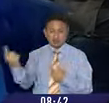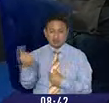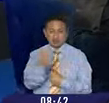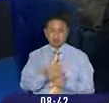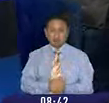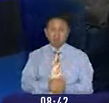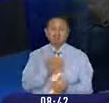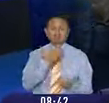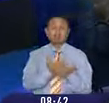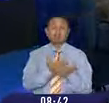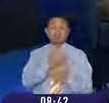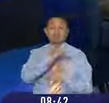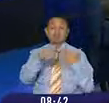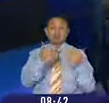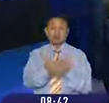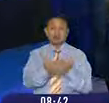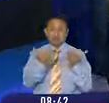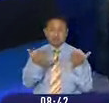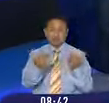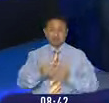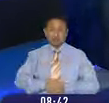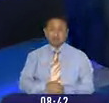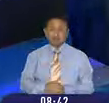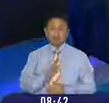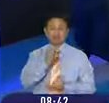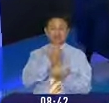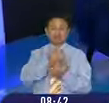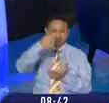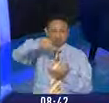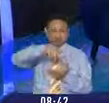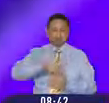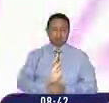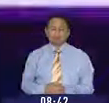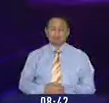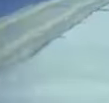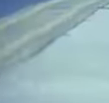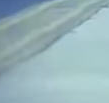Roberto. Gracias. Los quiteños tienen esta opción. Nos vamos a una pausa. Ya venimos.